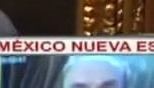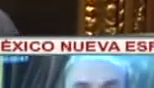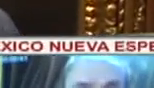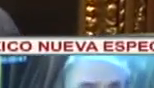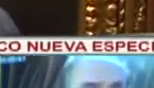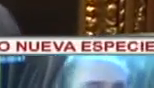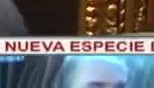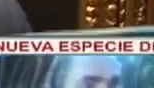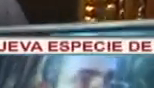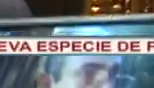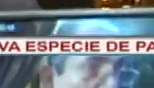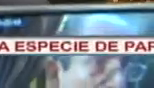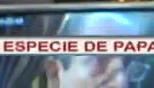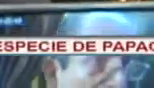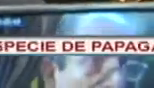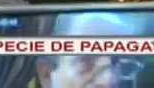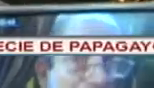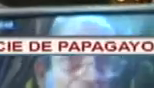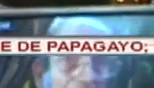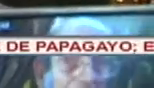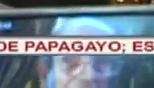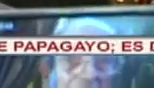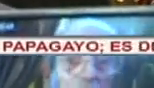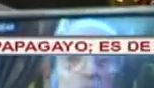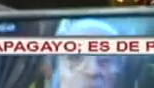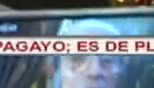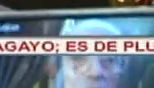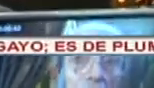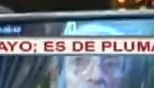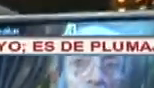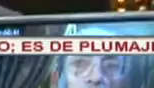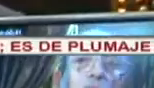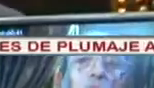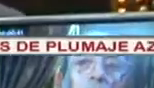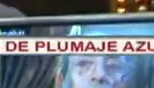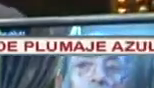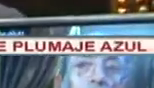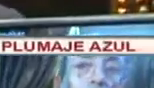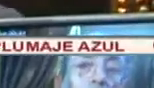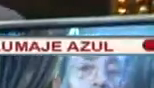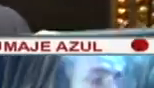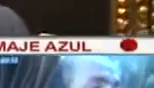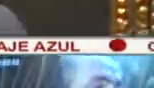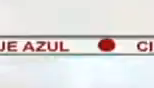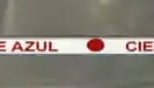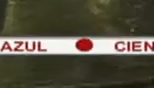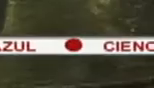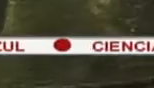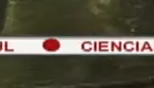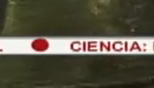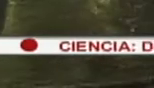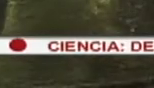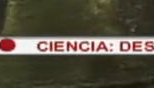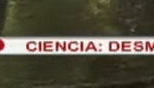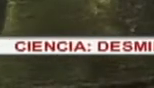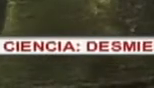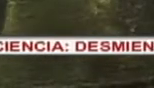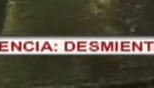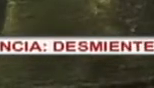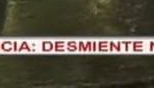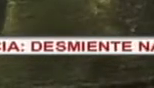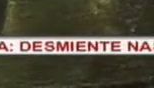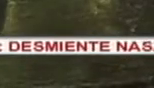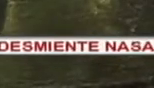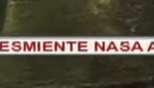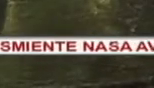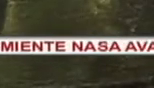de los artistas más extraordinarios que hemos escuchado. La obra aparece catalogada en